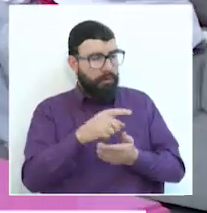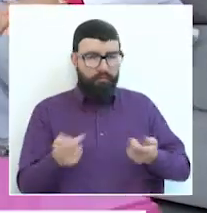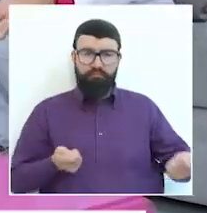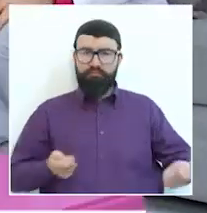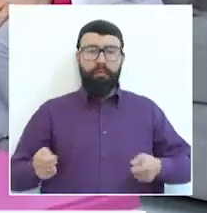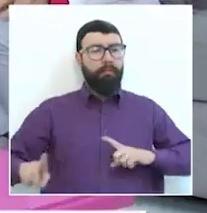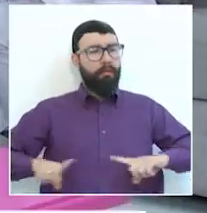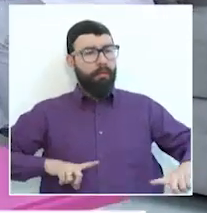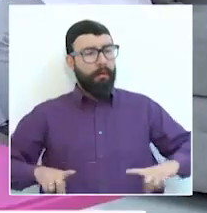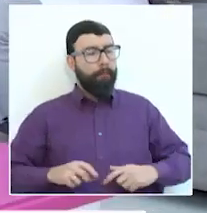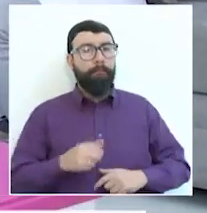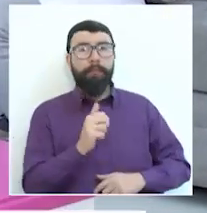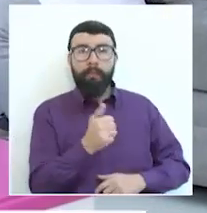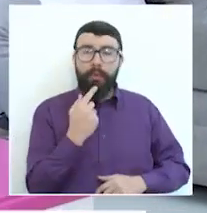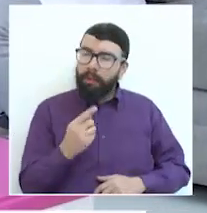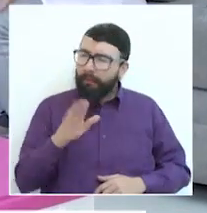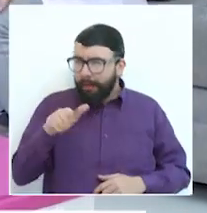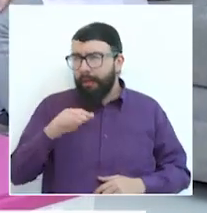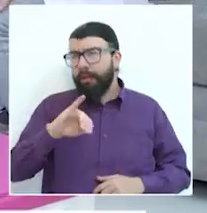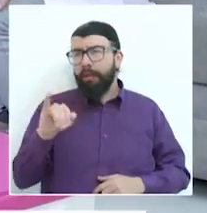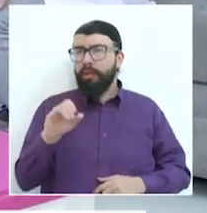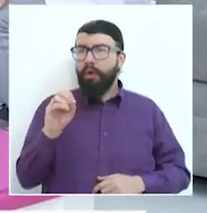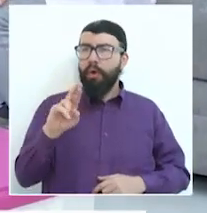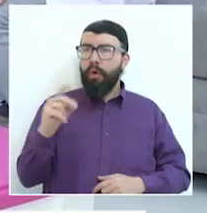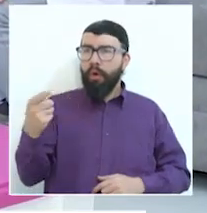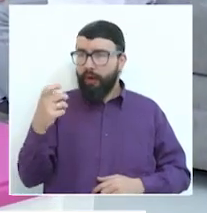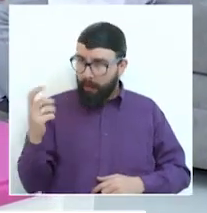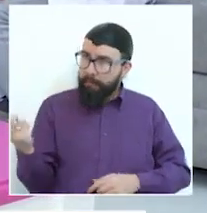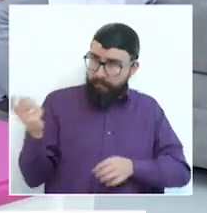usted me llama, me invite, Jorge, yo venga, estamos acá en